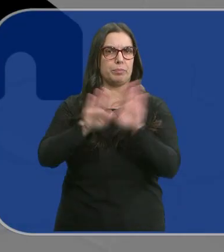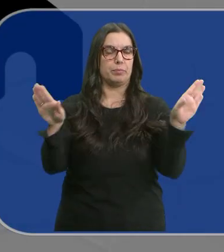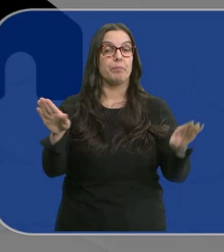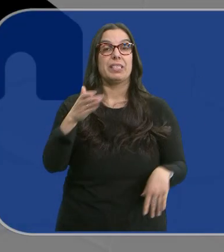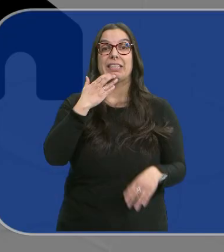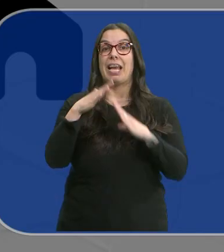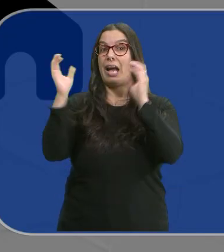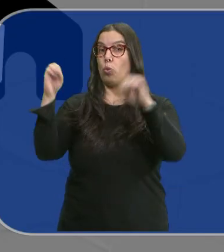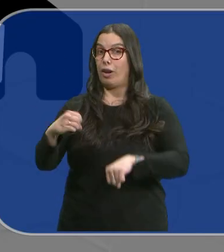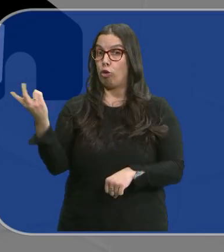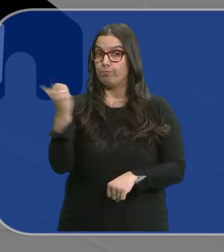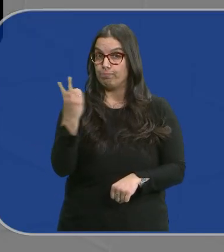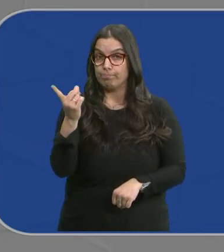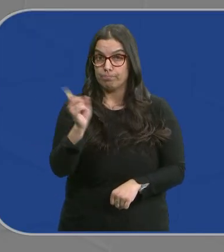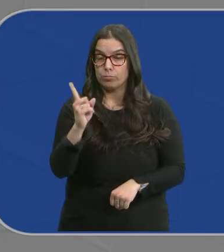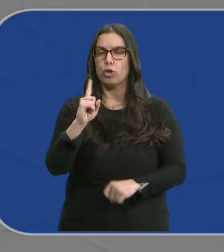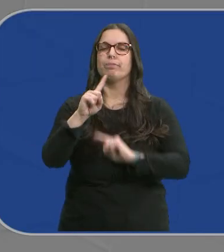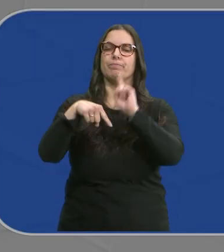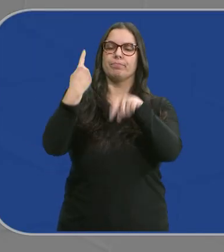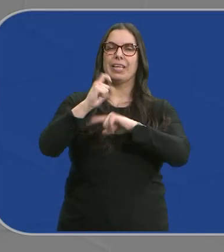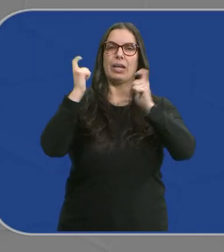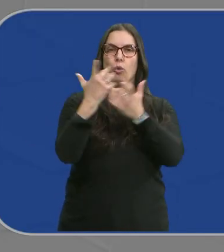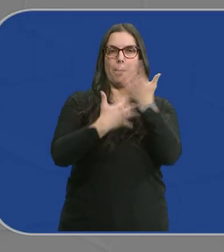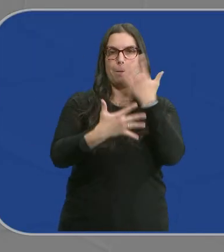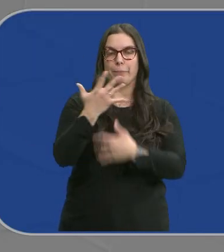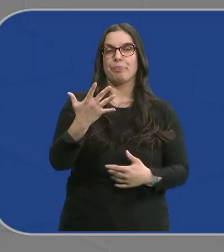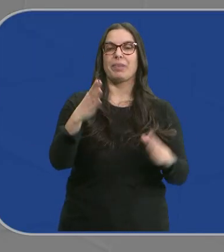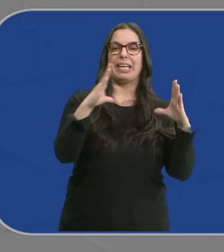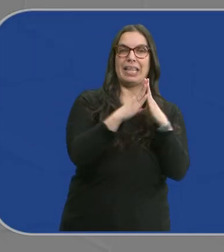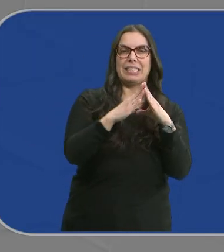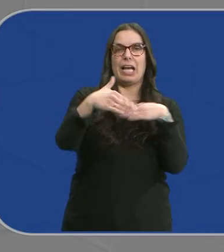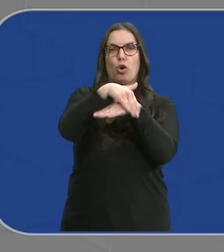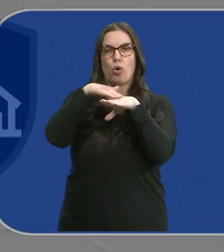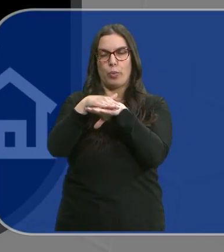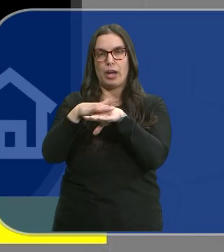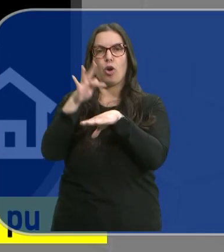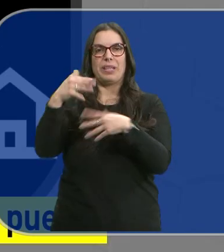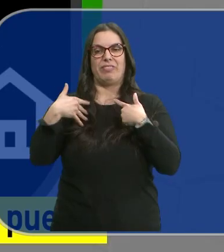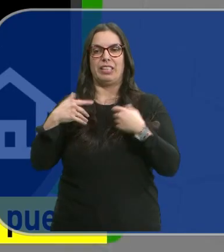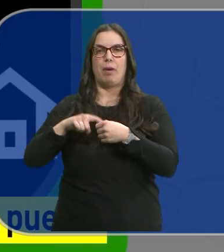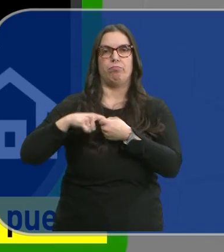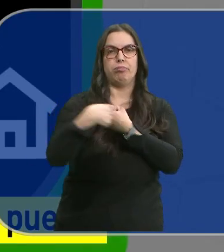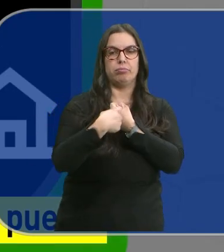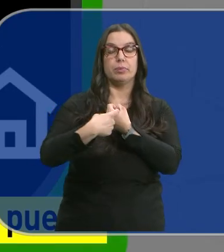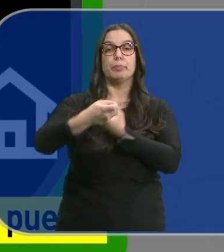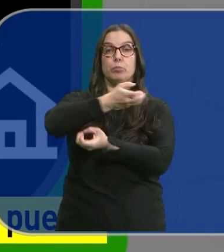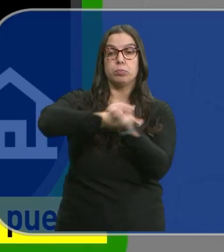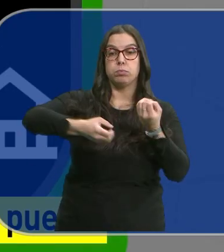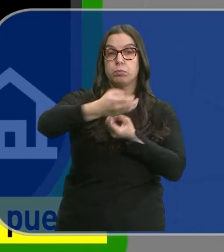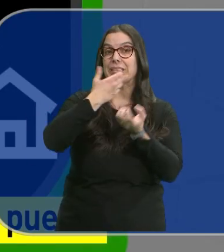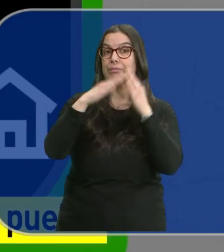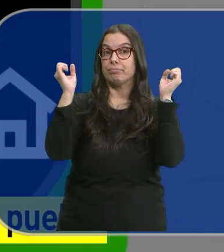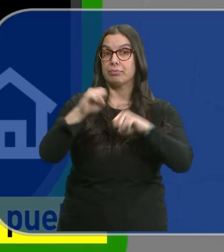Si no se llega a ese acuerdo, se reunirá una comisión mixta formada por la Iglesia, el Estado y las víctimas. Y si tampoco